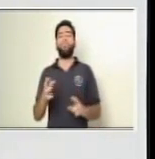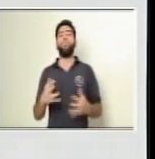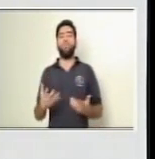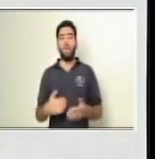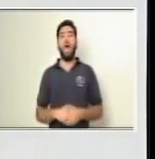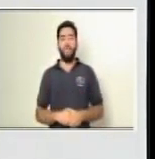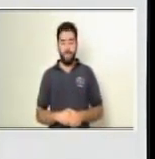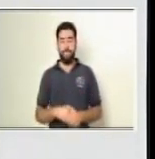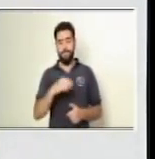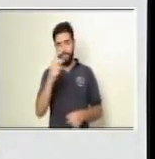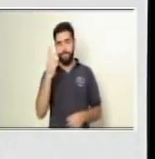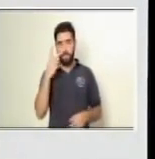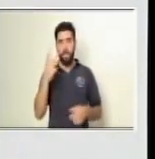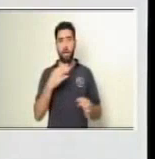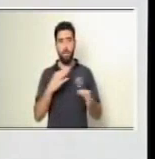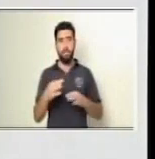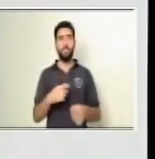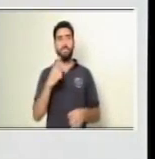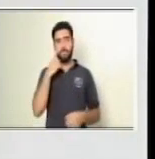comprar, esto